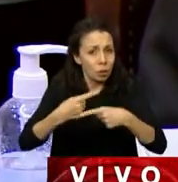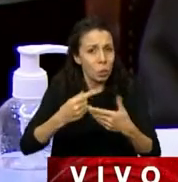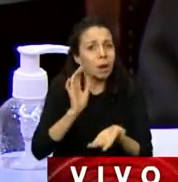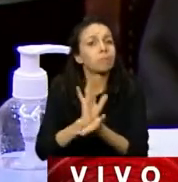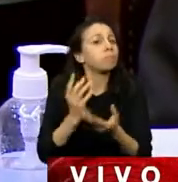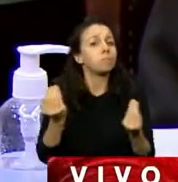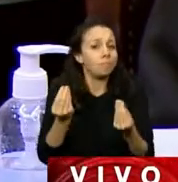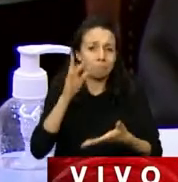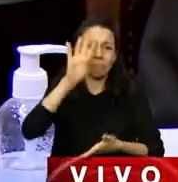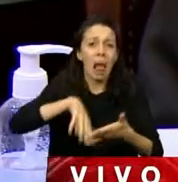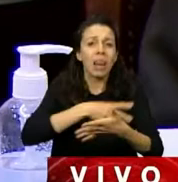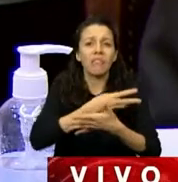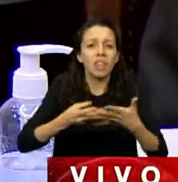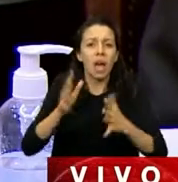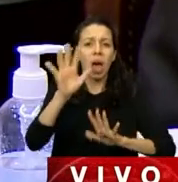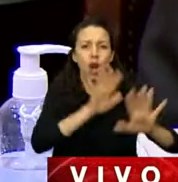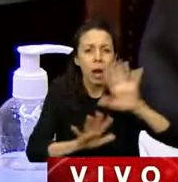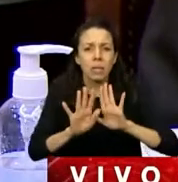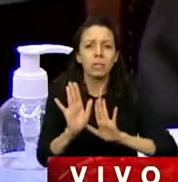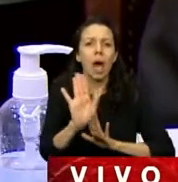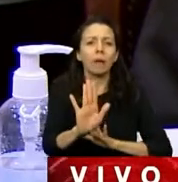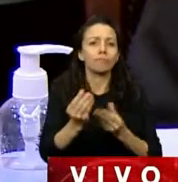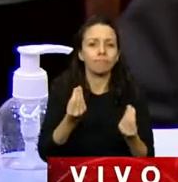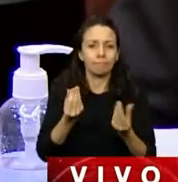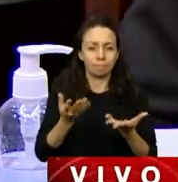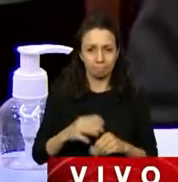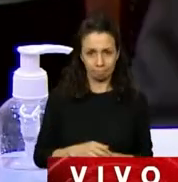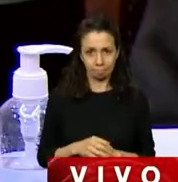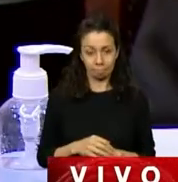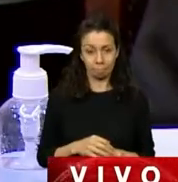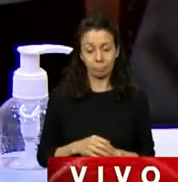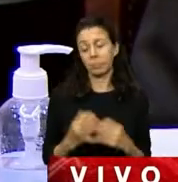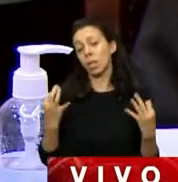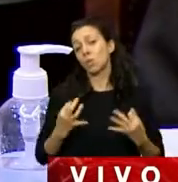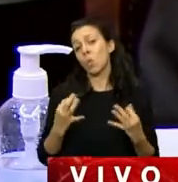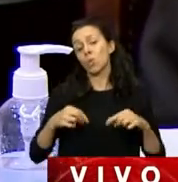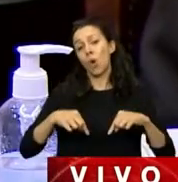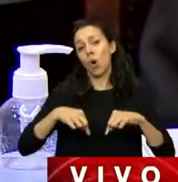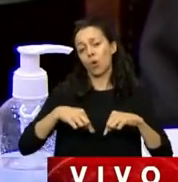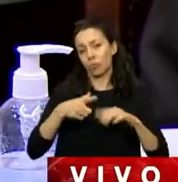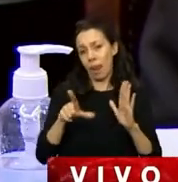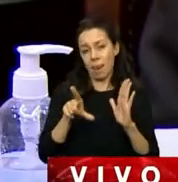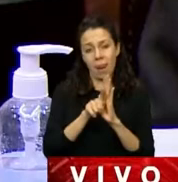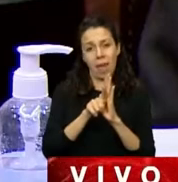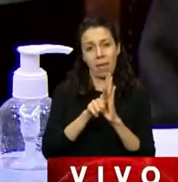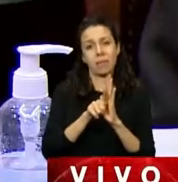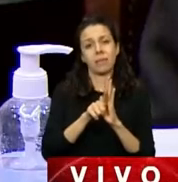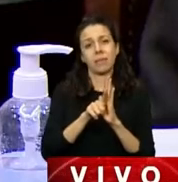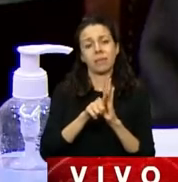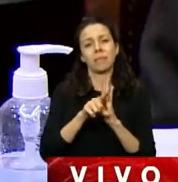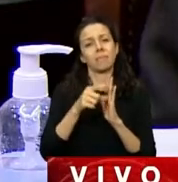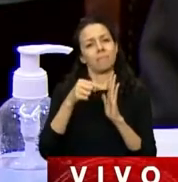planificar, compañeros. Seguramente tenemos hoy una de nuestras leyes, esas